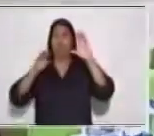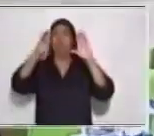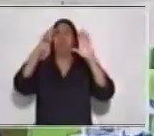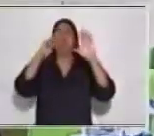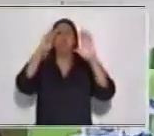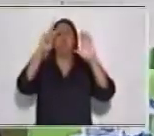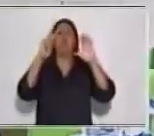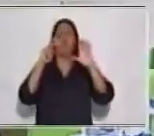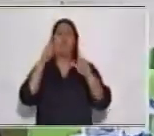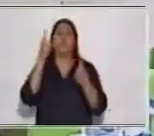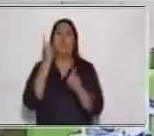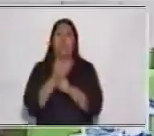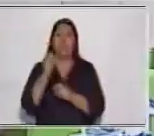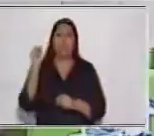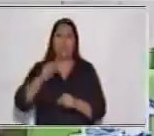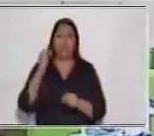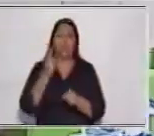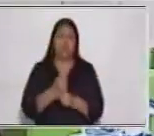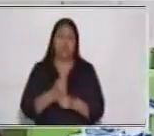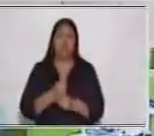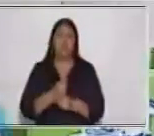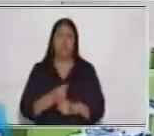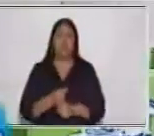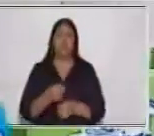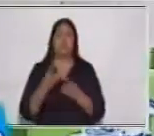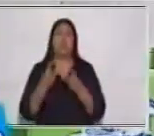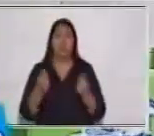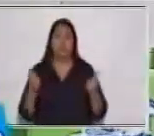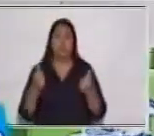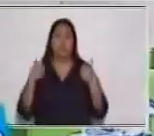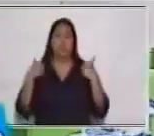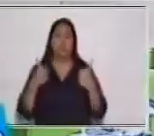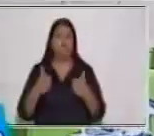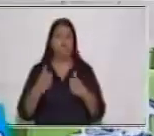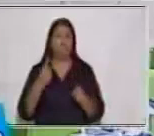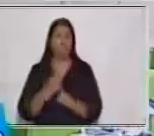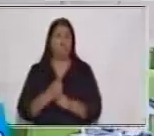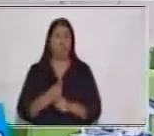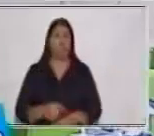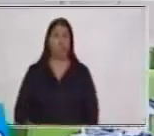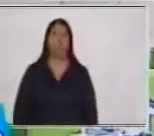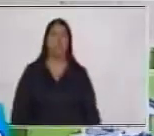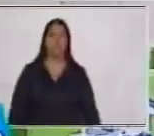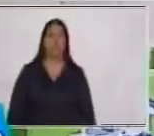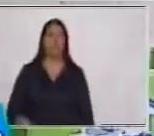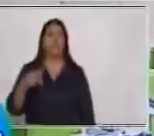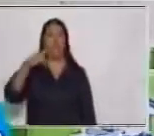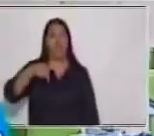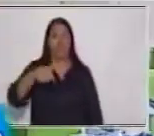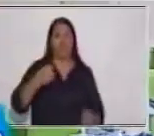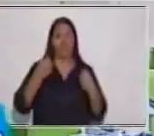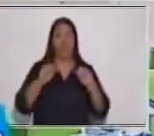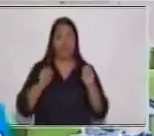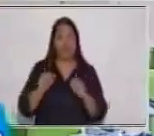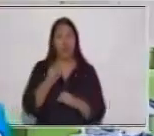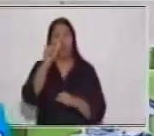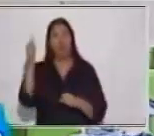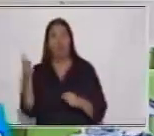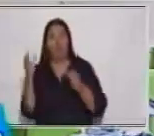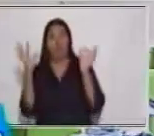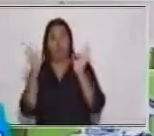comprobar que la ecuación está resuelta correctamente. Entonces lo vamos a hacer.